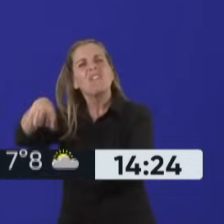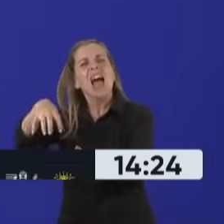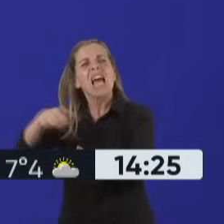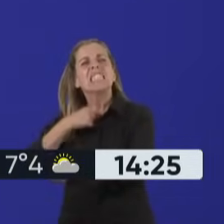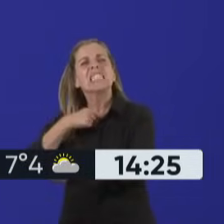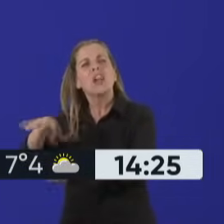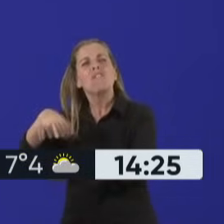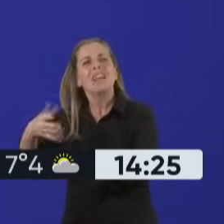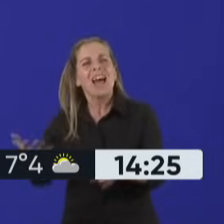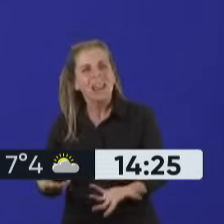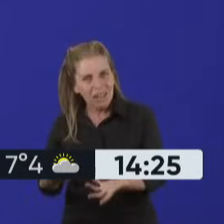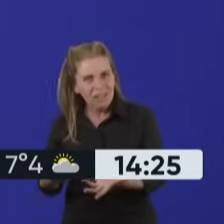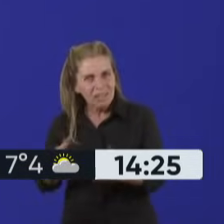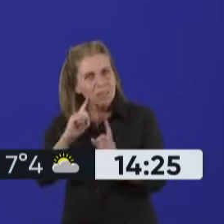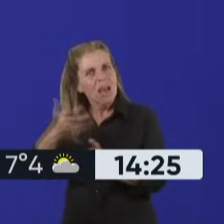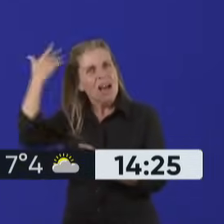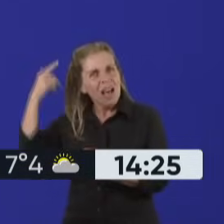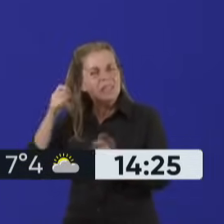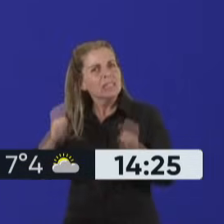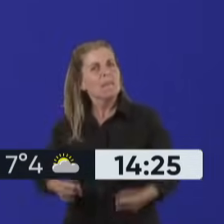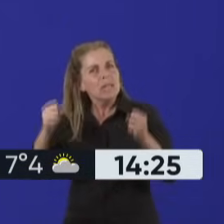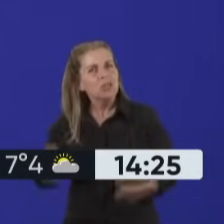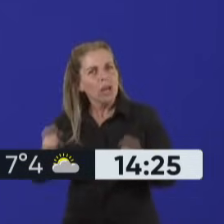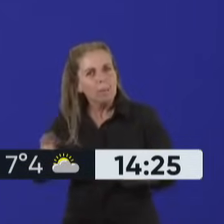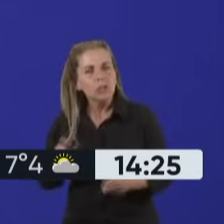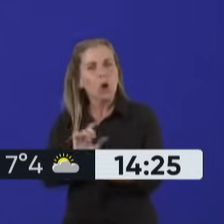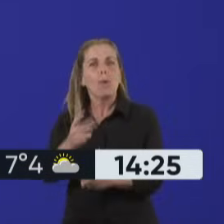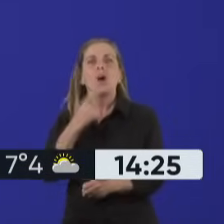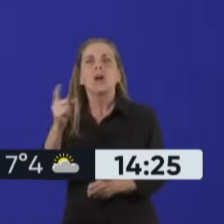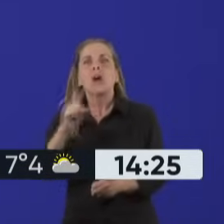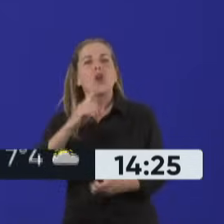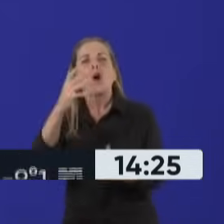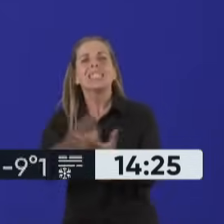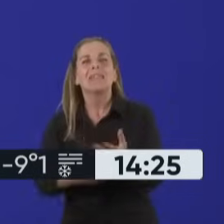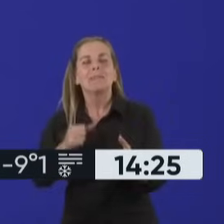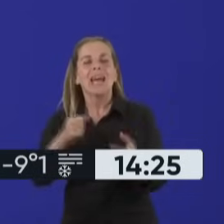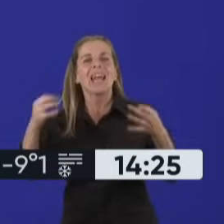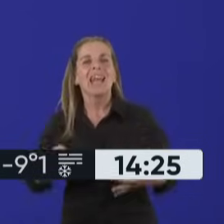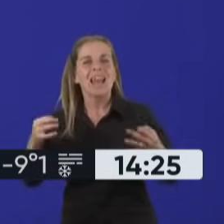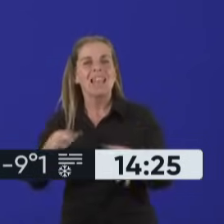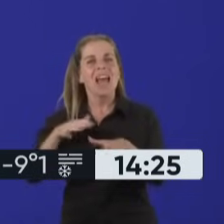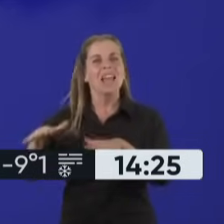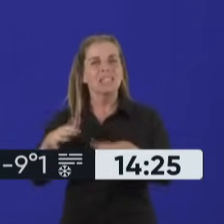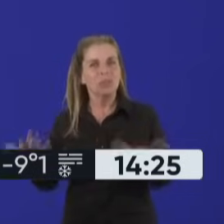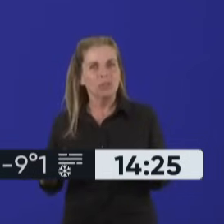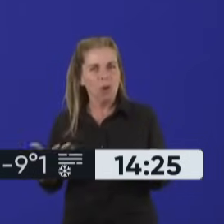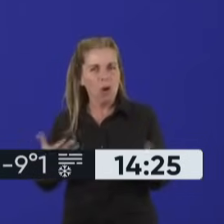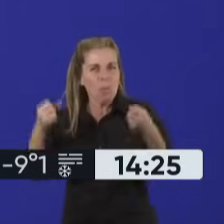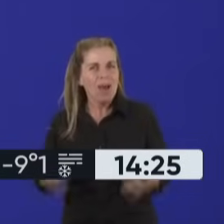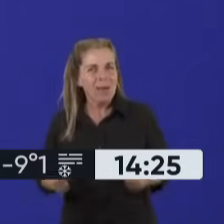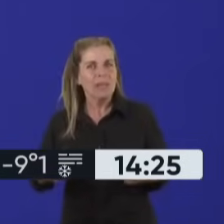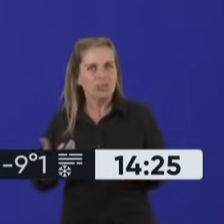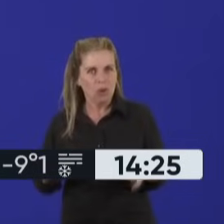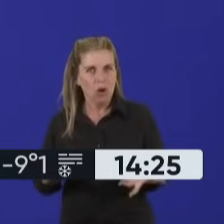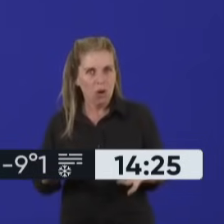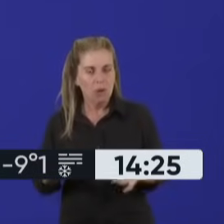Pero, digamos, o sea, no hay heladera, quiero flan. No, pero, digamos, o sea, no tenés casa, quiero flan. Bueno, digo...